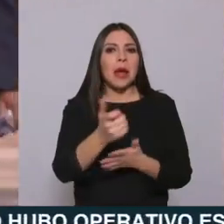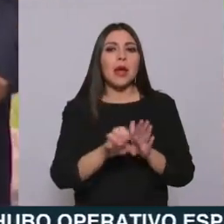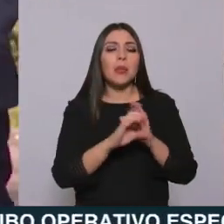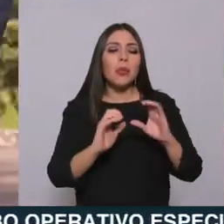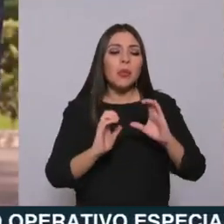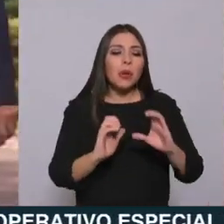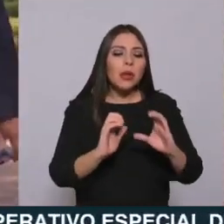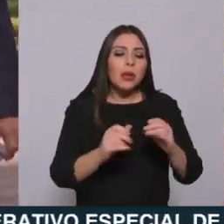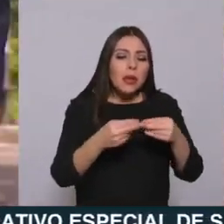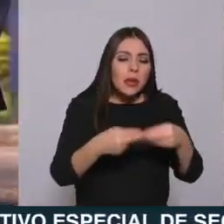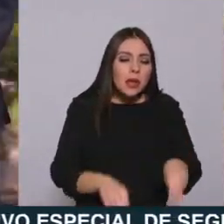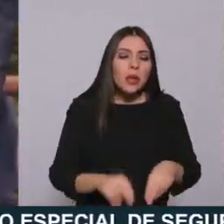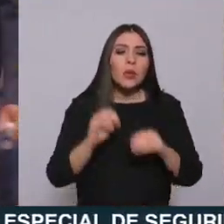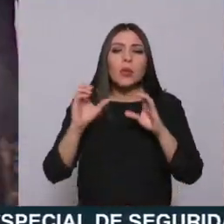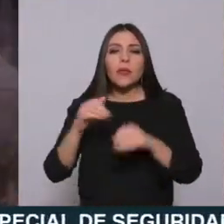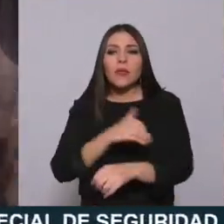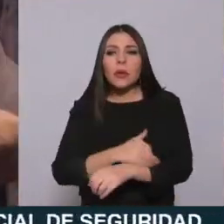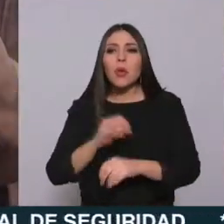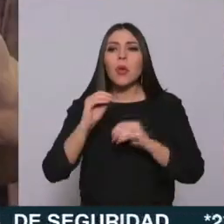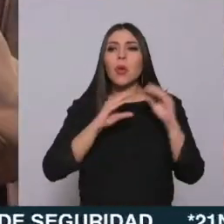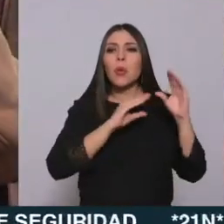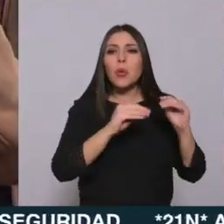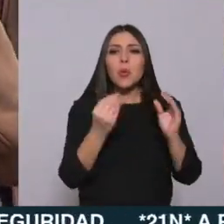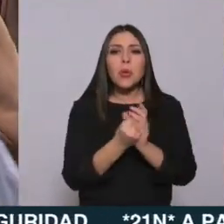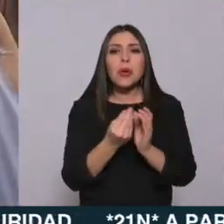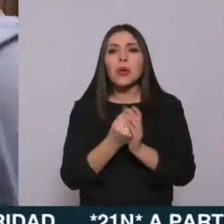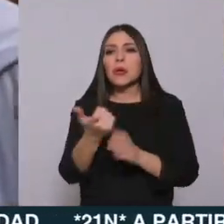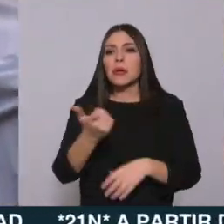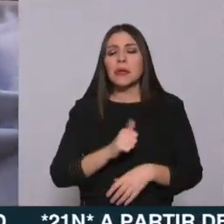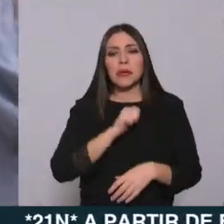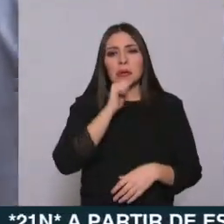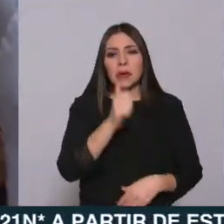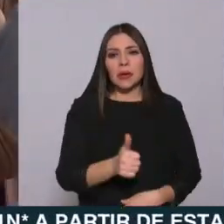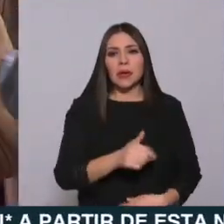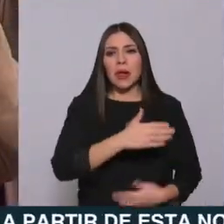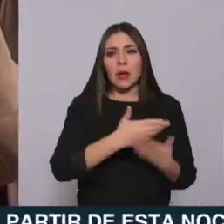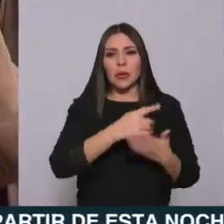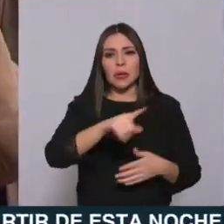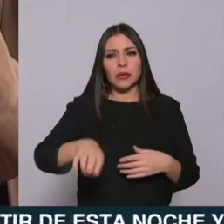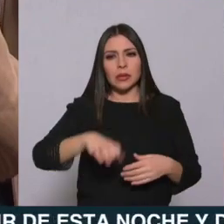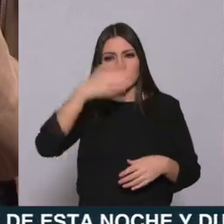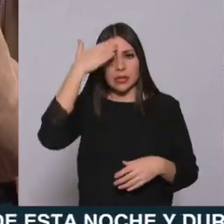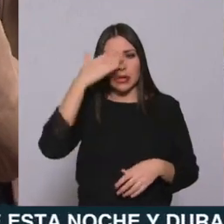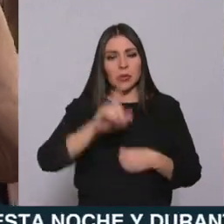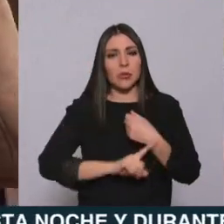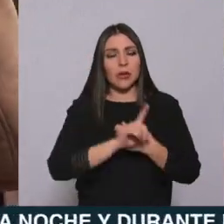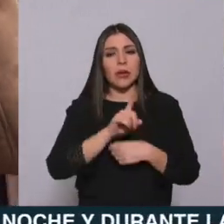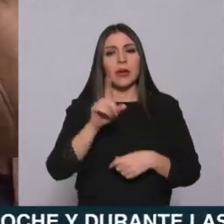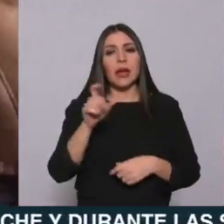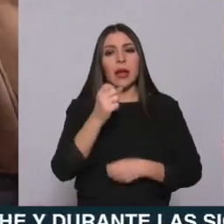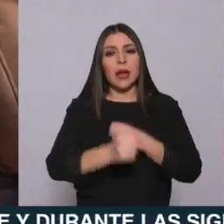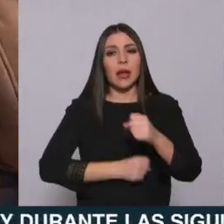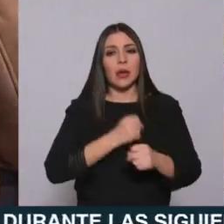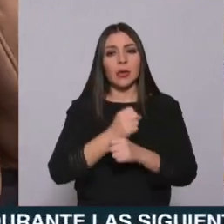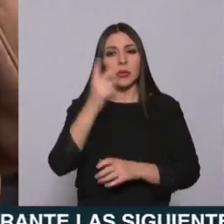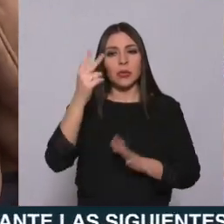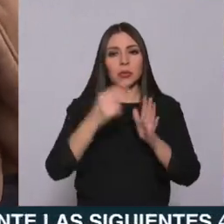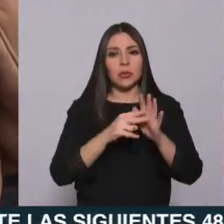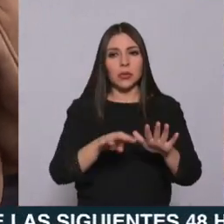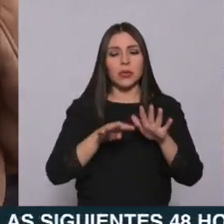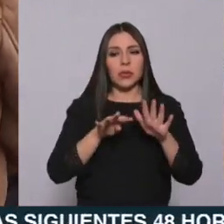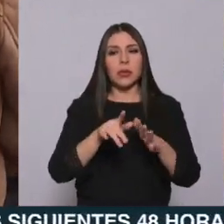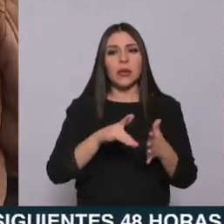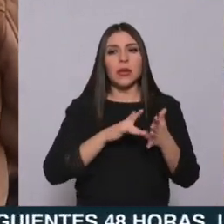cursos. Sin embargo, no se tienen estadísticas de esto. Conscientes de este problema, el INAPAM durante el 2019 ha enlazado